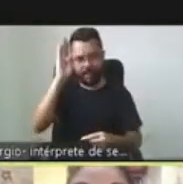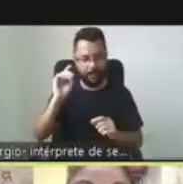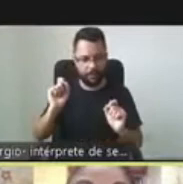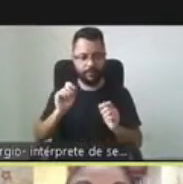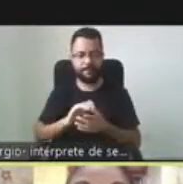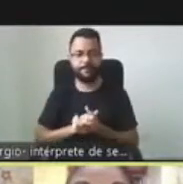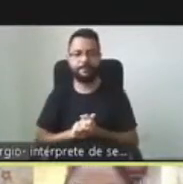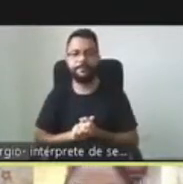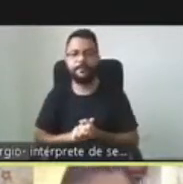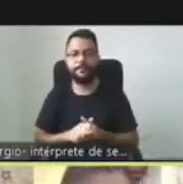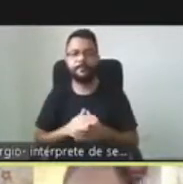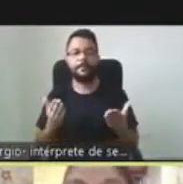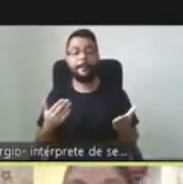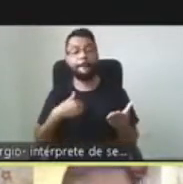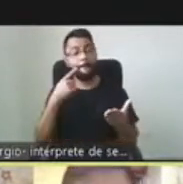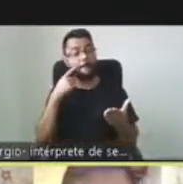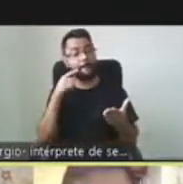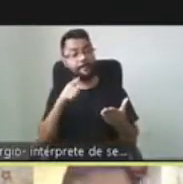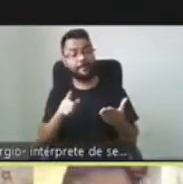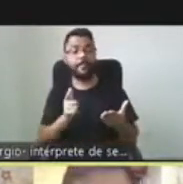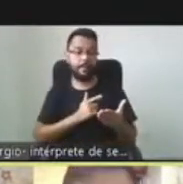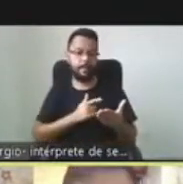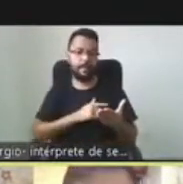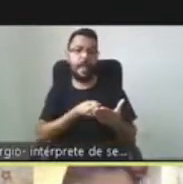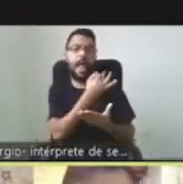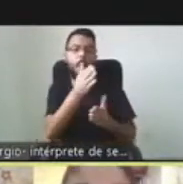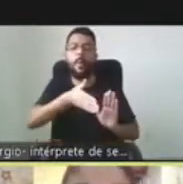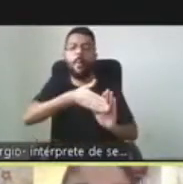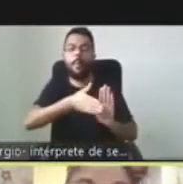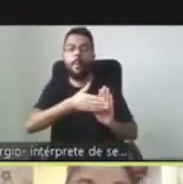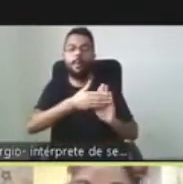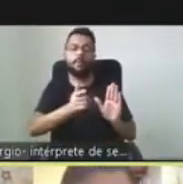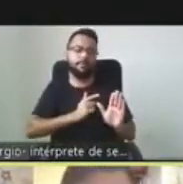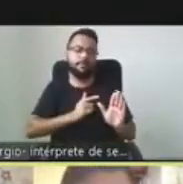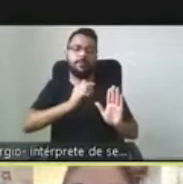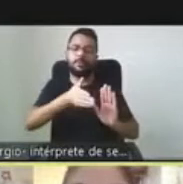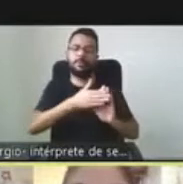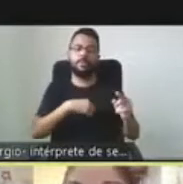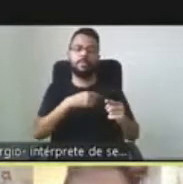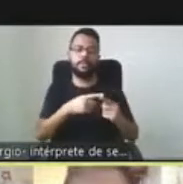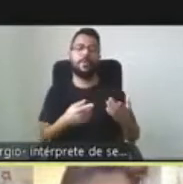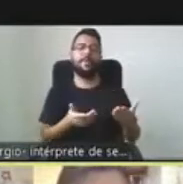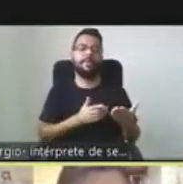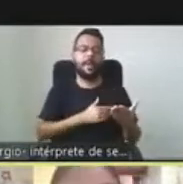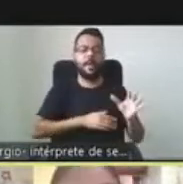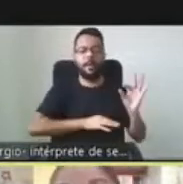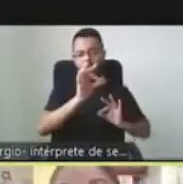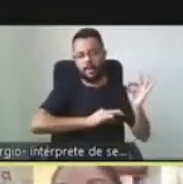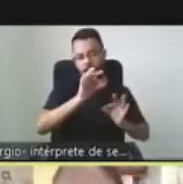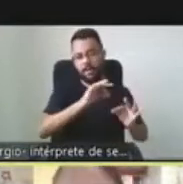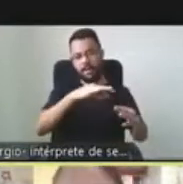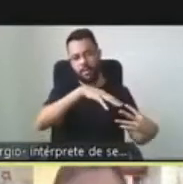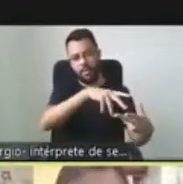adecuados. Para ello, entonces, han propuesto o se ha propuesto un diseño de carácter programa, servicio,